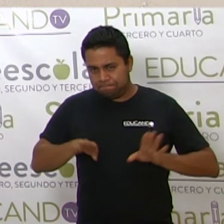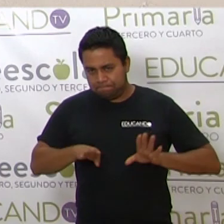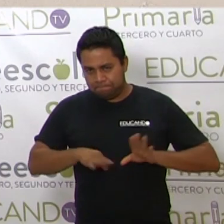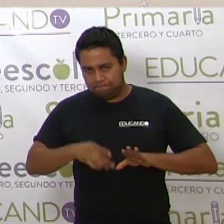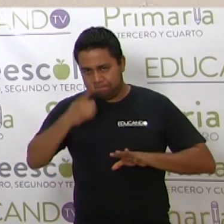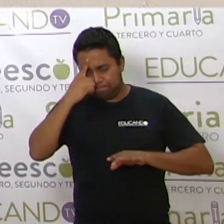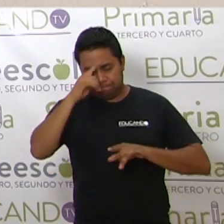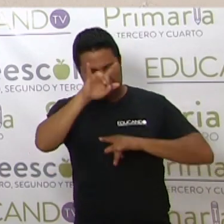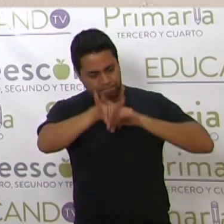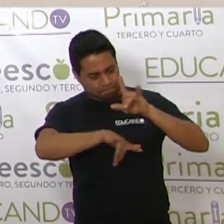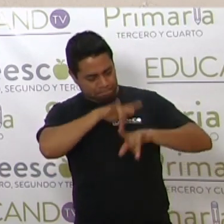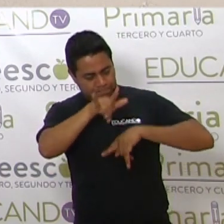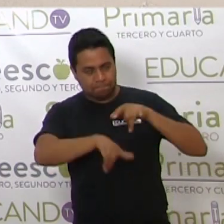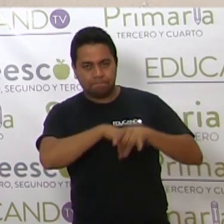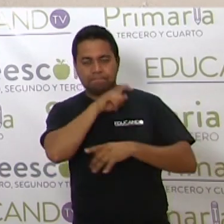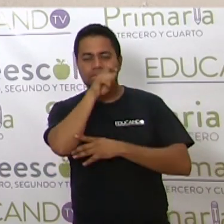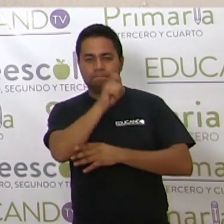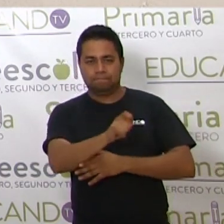ferias